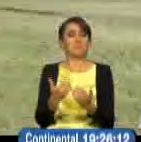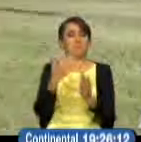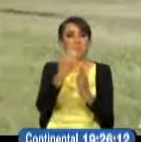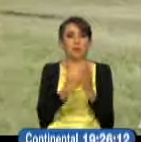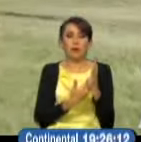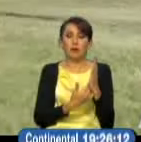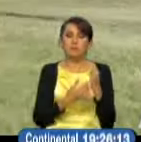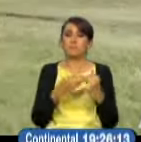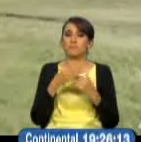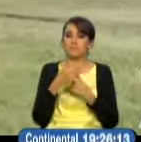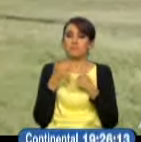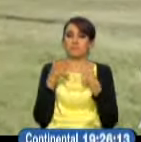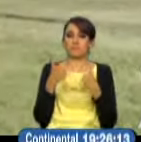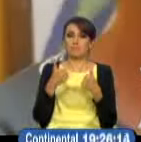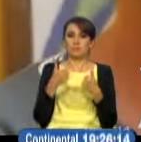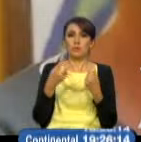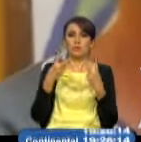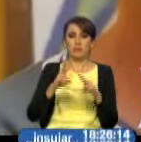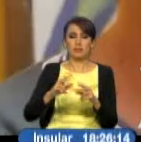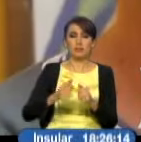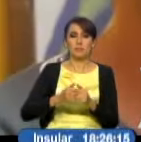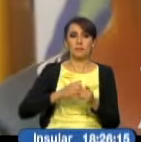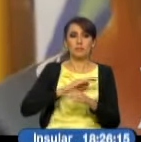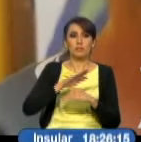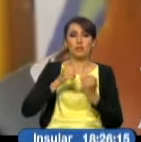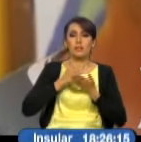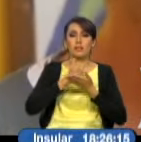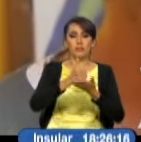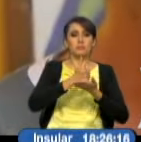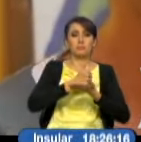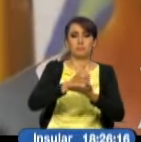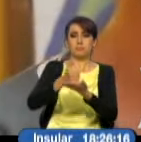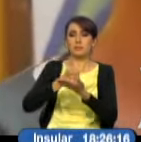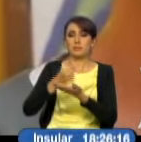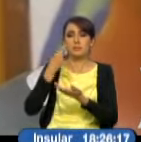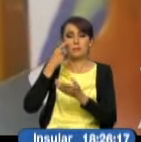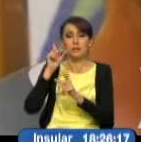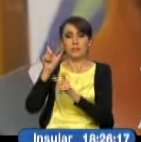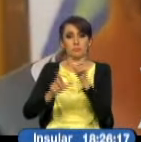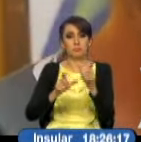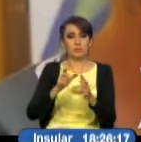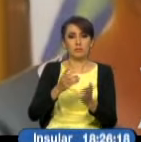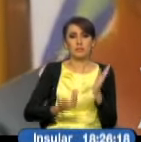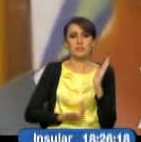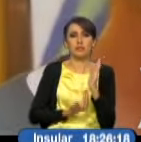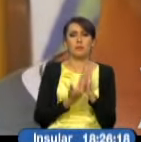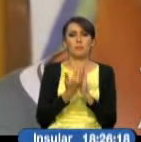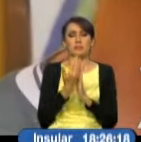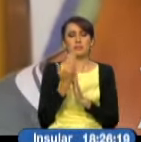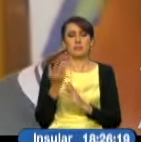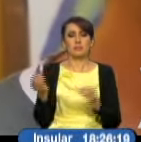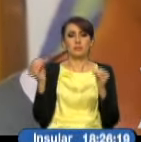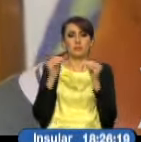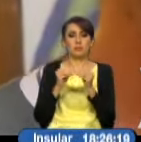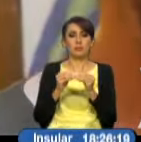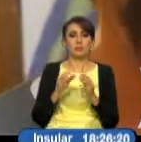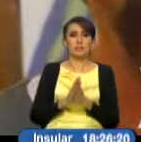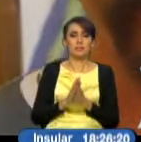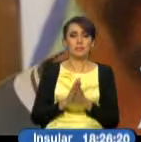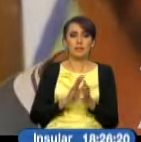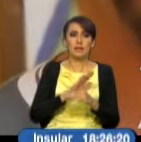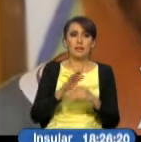multiplicaron los beneficios sociales de los trabajadores. Abonando además procesos de transformación en el plano institucional a través de leyes como la de libertades